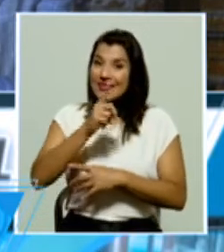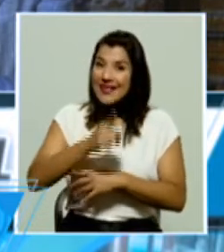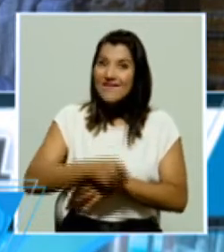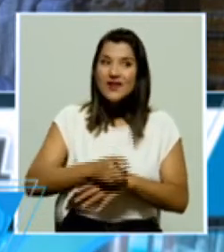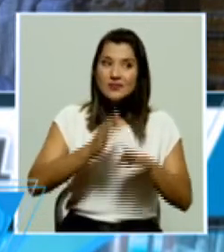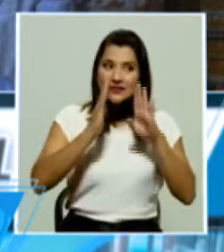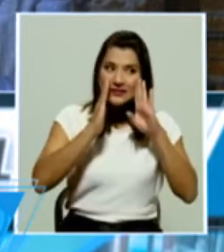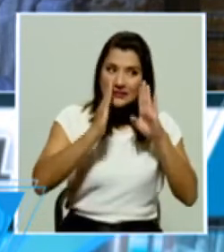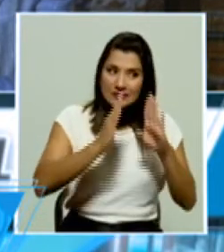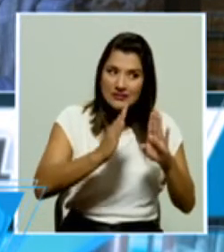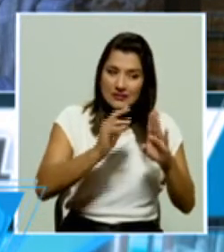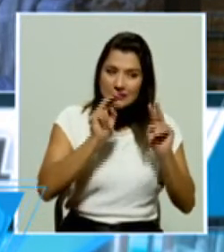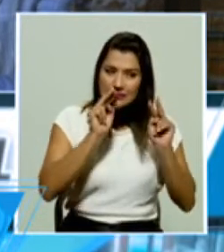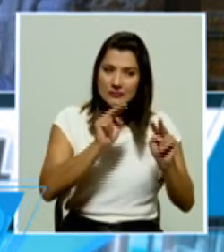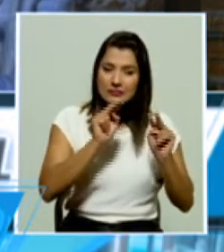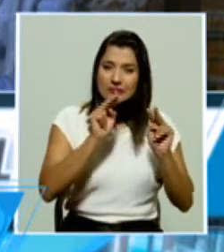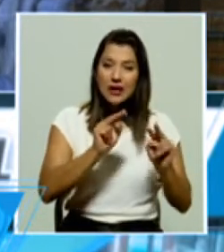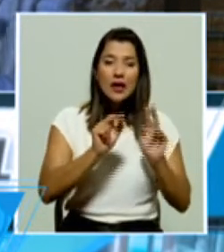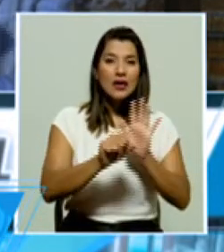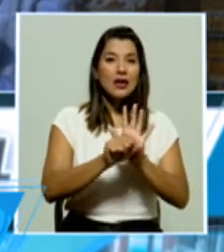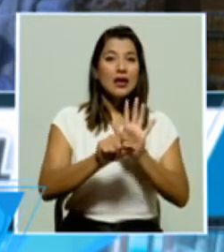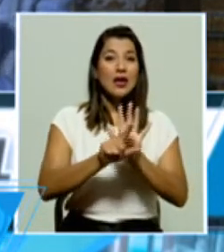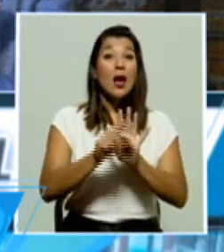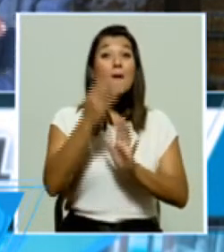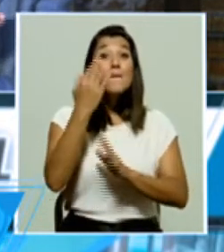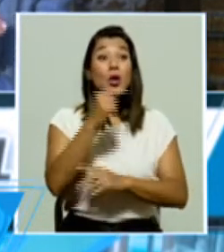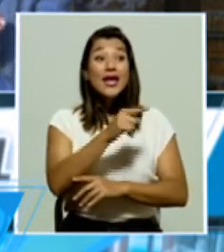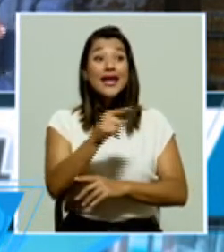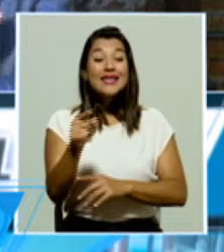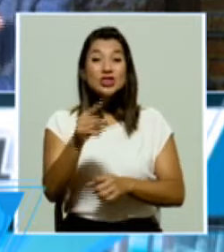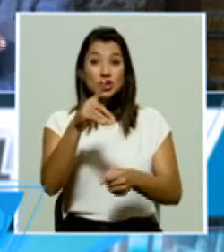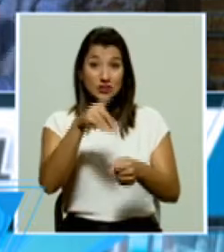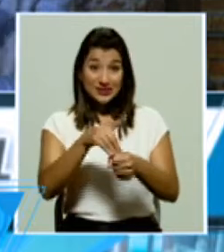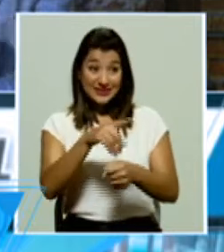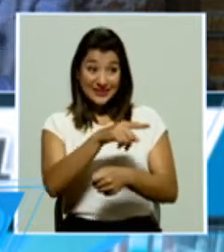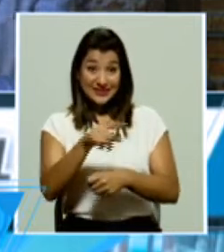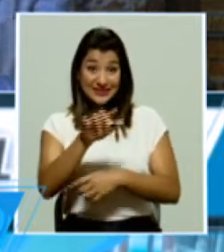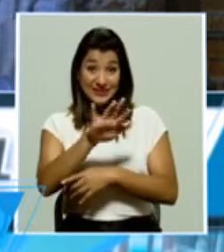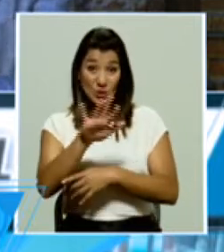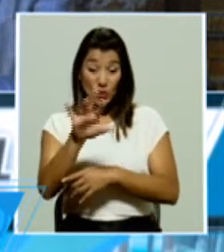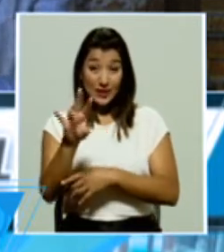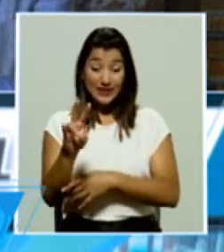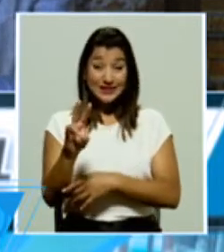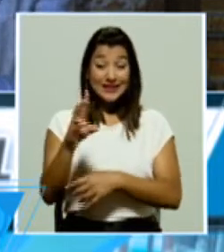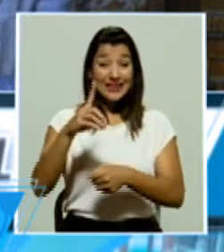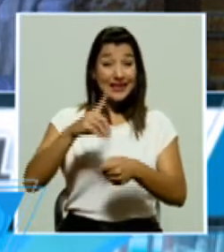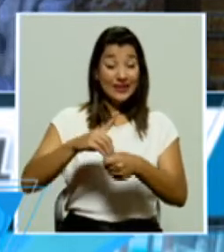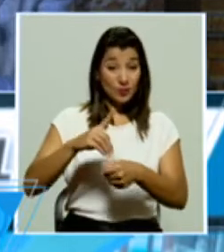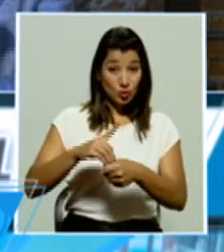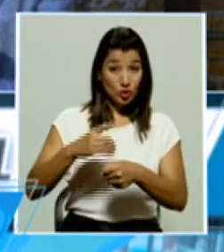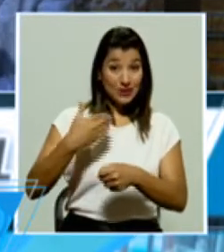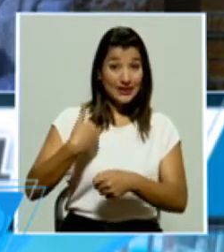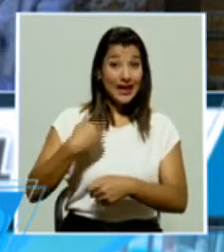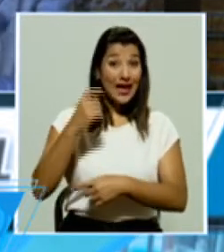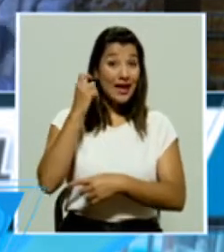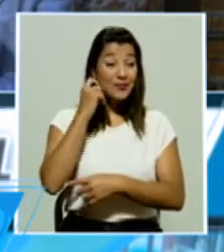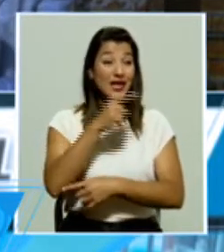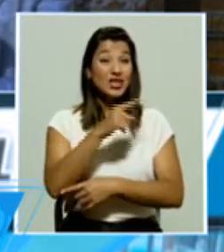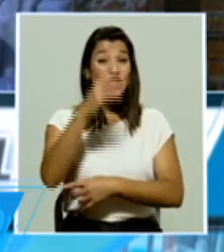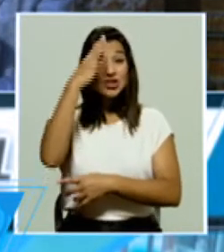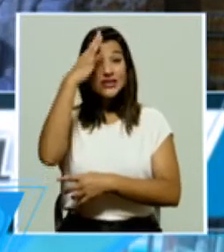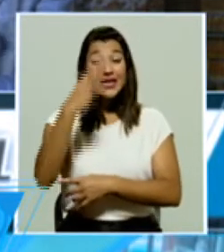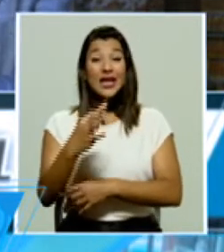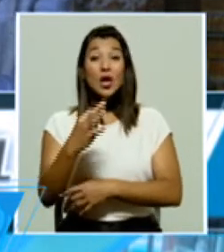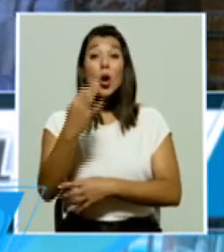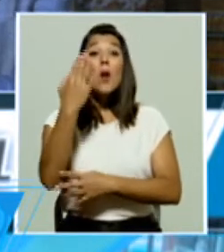en la Asamblea Legislativa porque esos señores, esos 57 señores y señoras han creído que porque